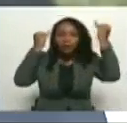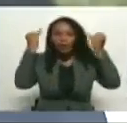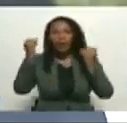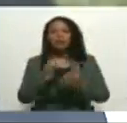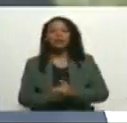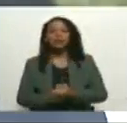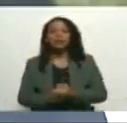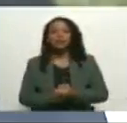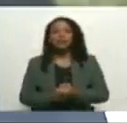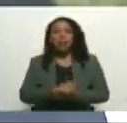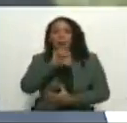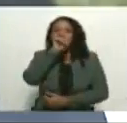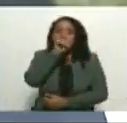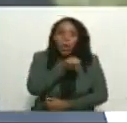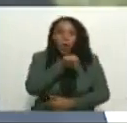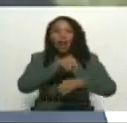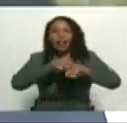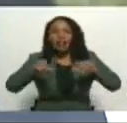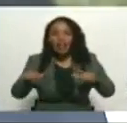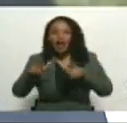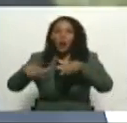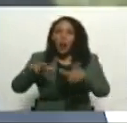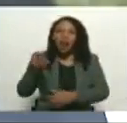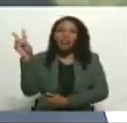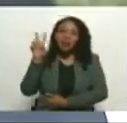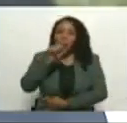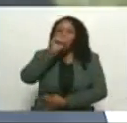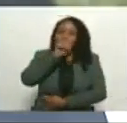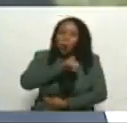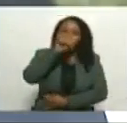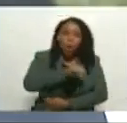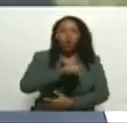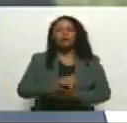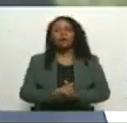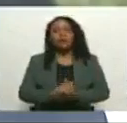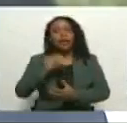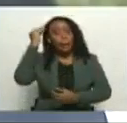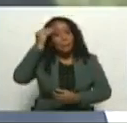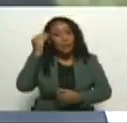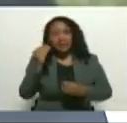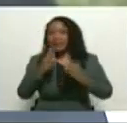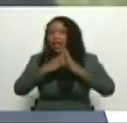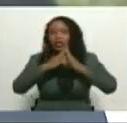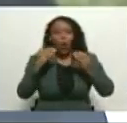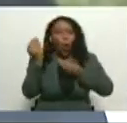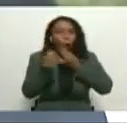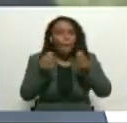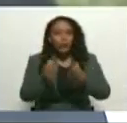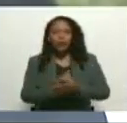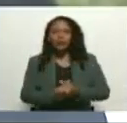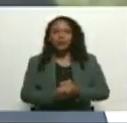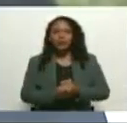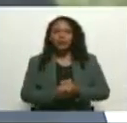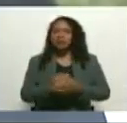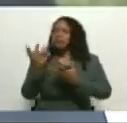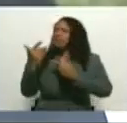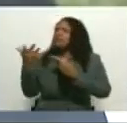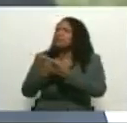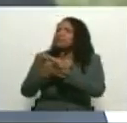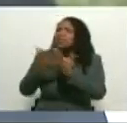que ama su tierra, que ama su región, que ama su país y que está pensando en todo. ¿Ah? ¿Qué me dice Gerardo Márquez de